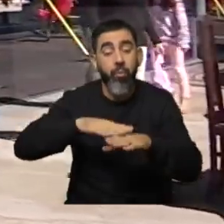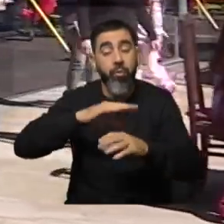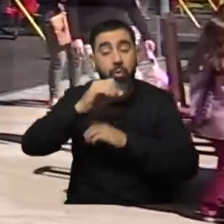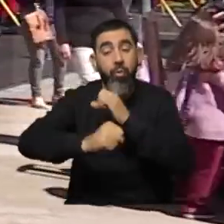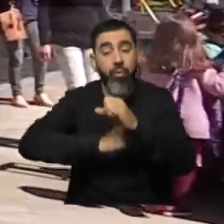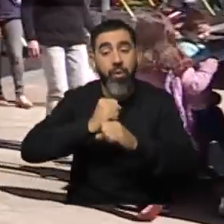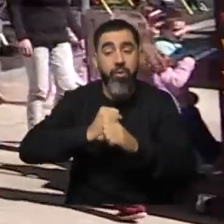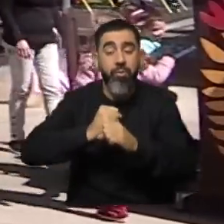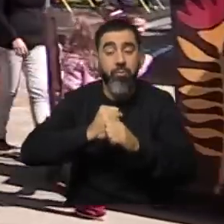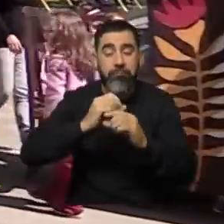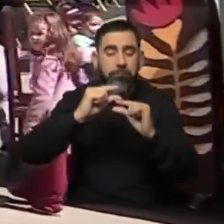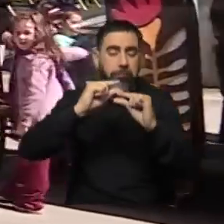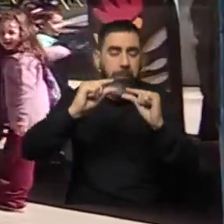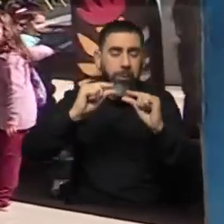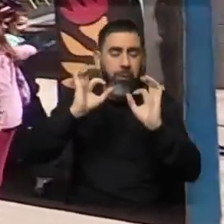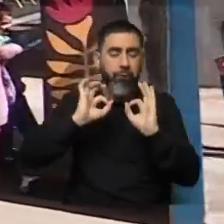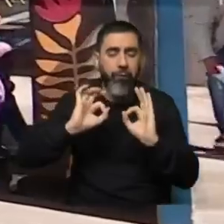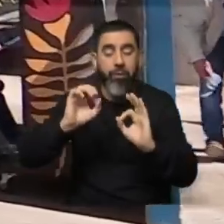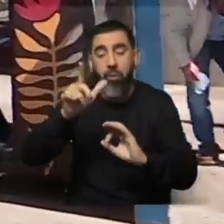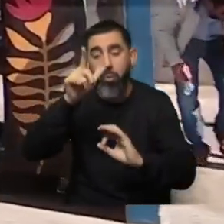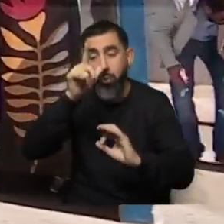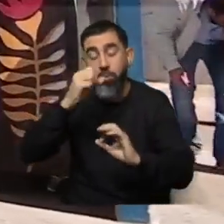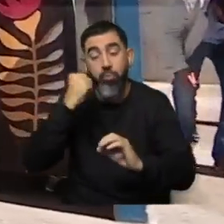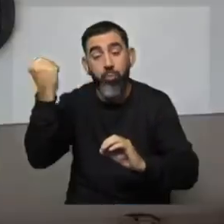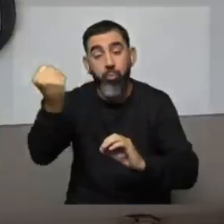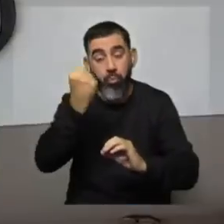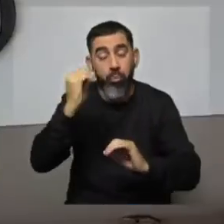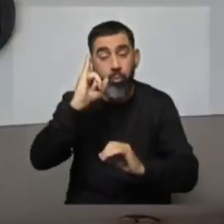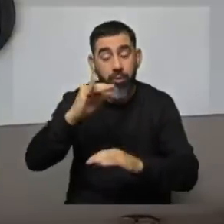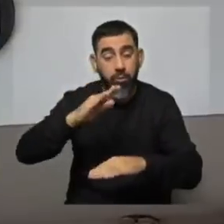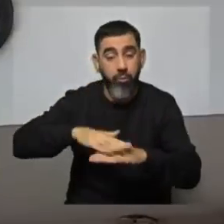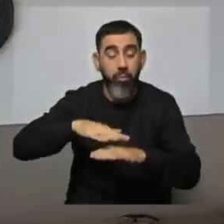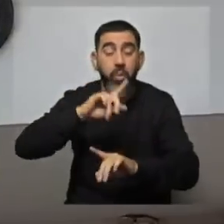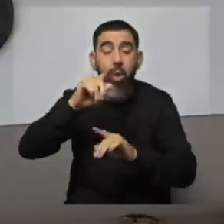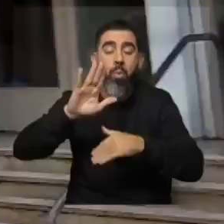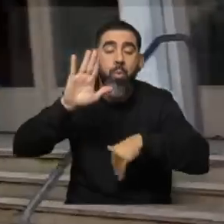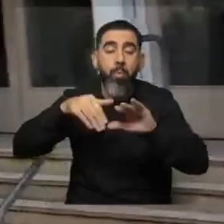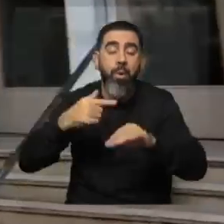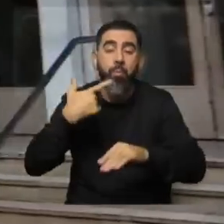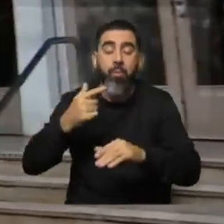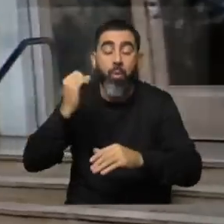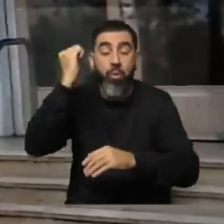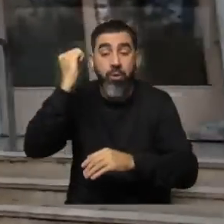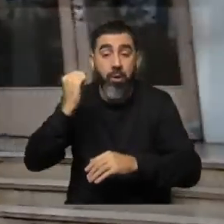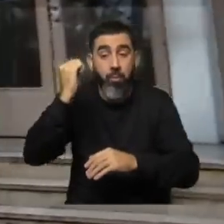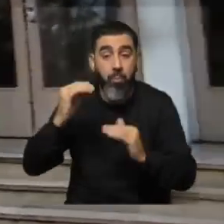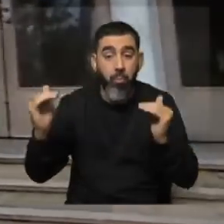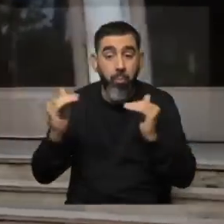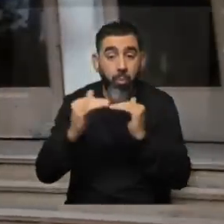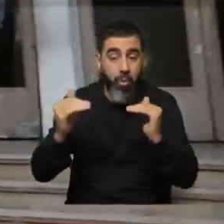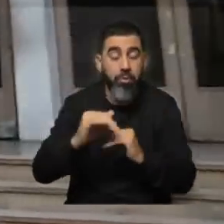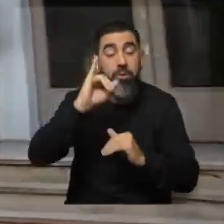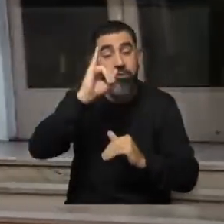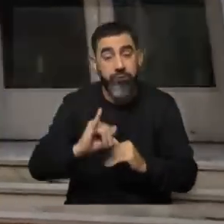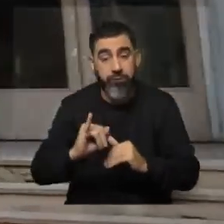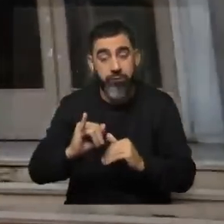chata las vacaciones de Julio siempre son un momento relevante para algunos sectores más por ejemplo el transporte trabaja bastante sobre todo